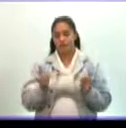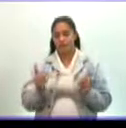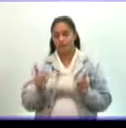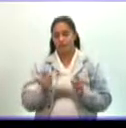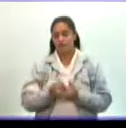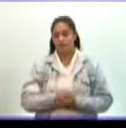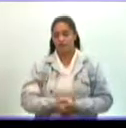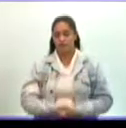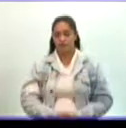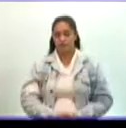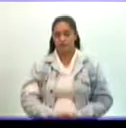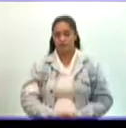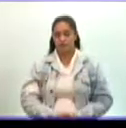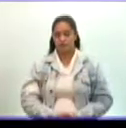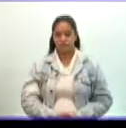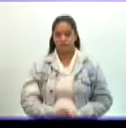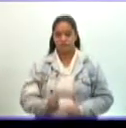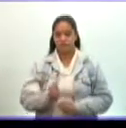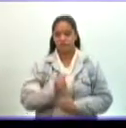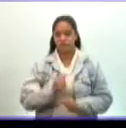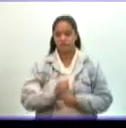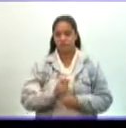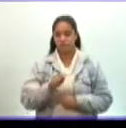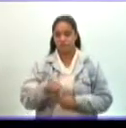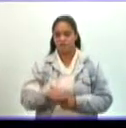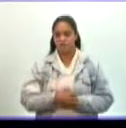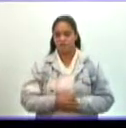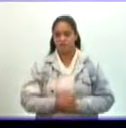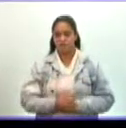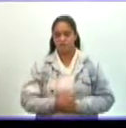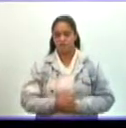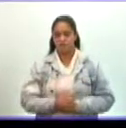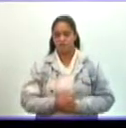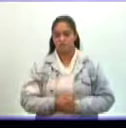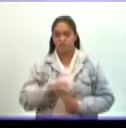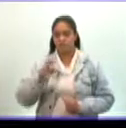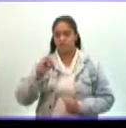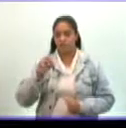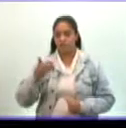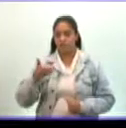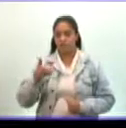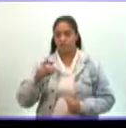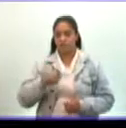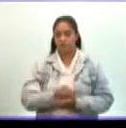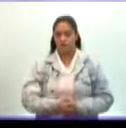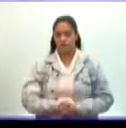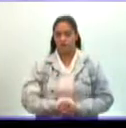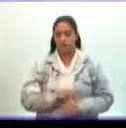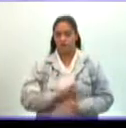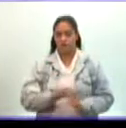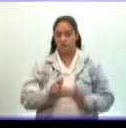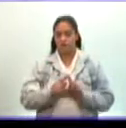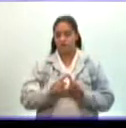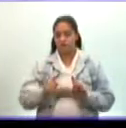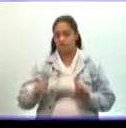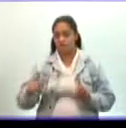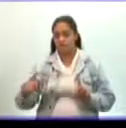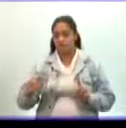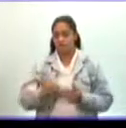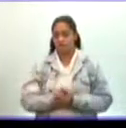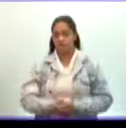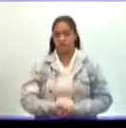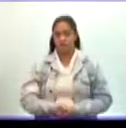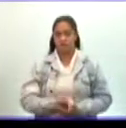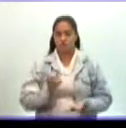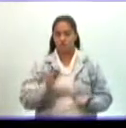pero utilizando para el caso del segmento OD ya la longitud convertida y